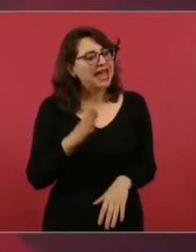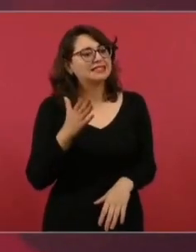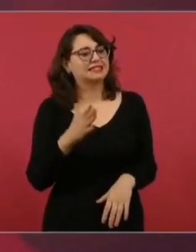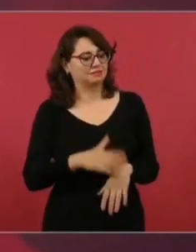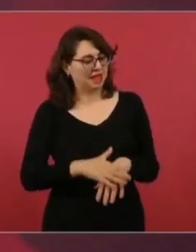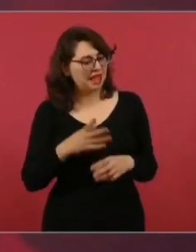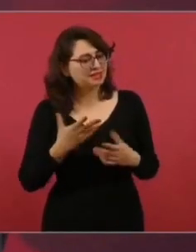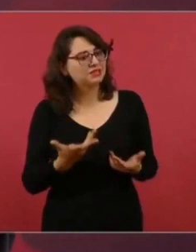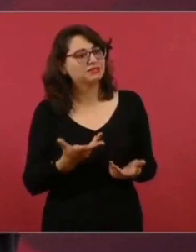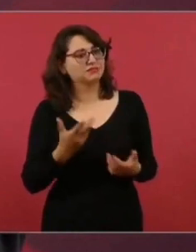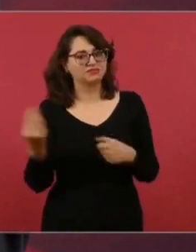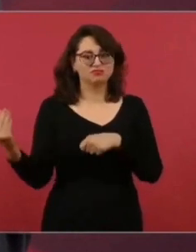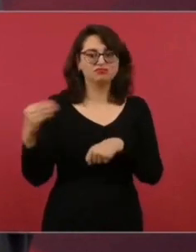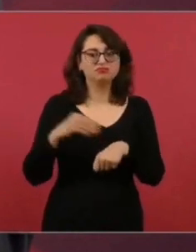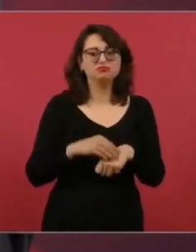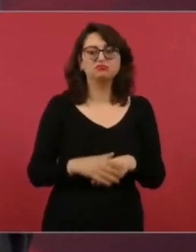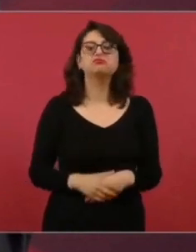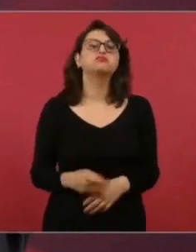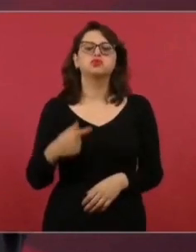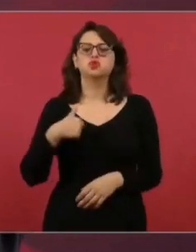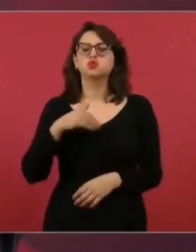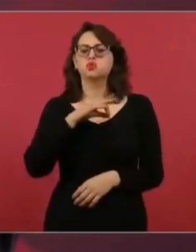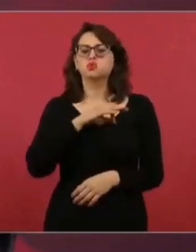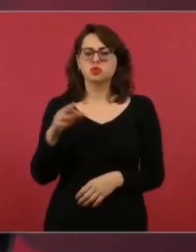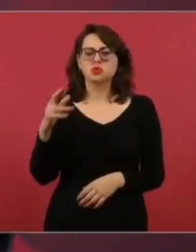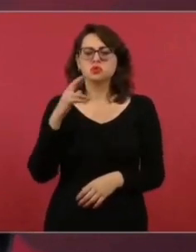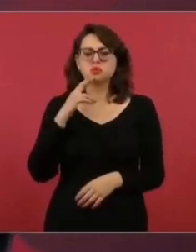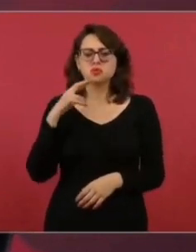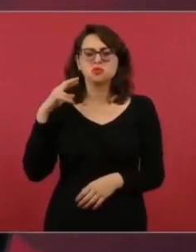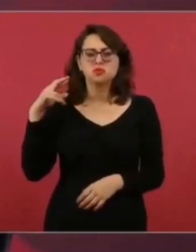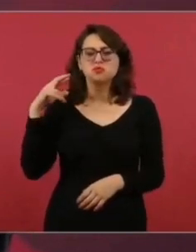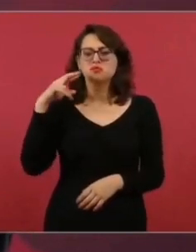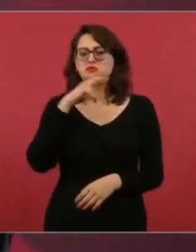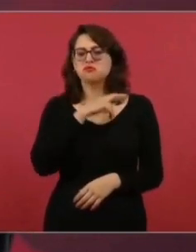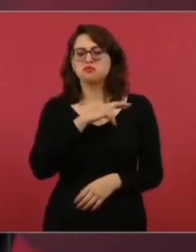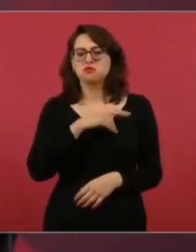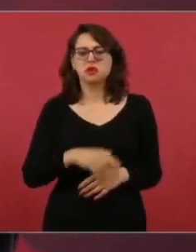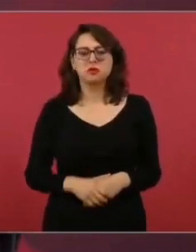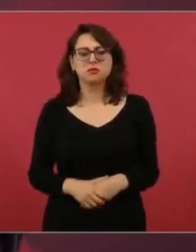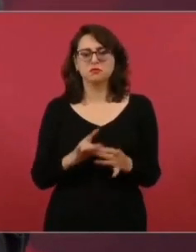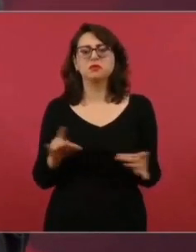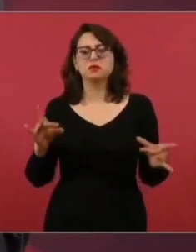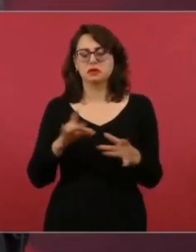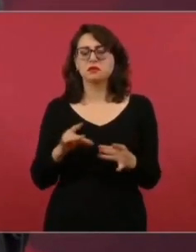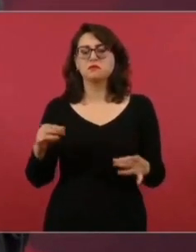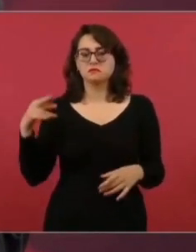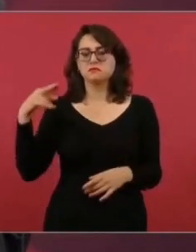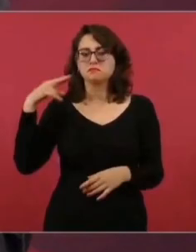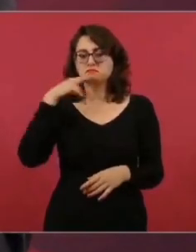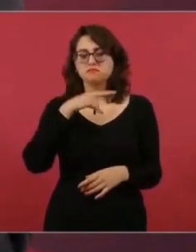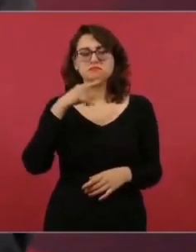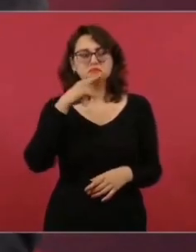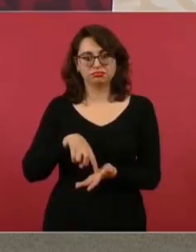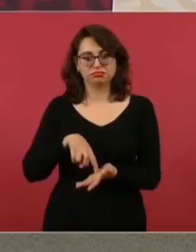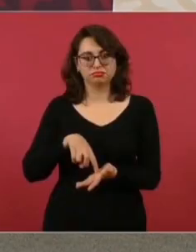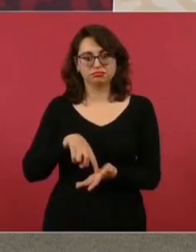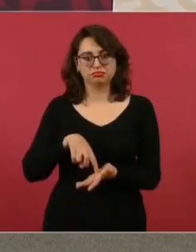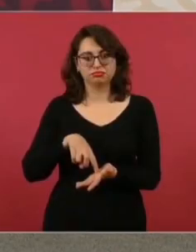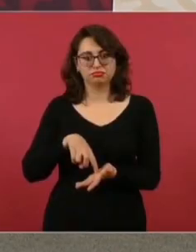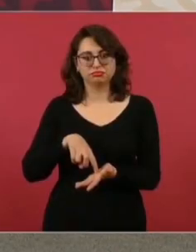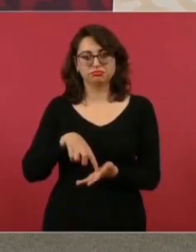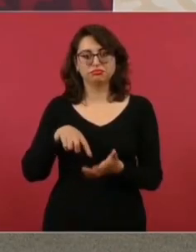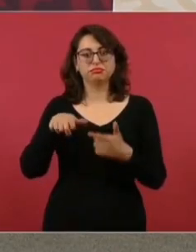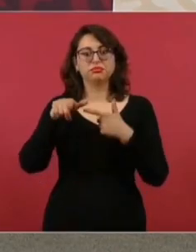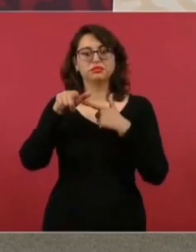parado en un solo pie, usted que no habla de corrido, dígalo, dígalo, dígalo, así.